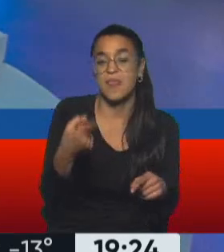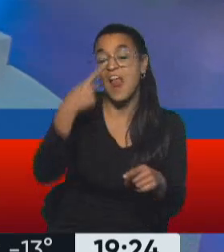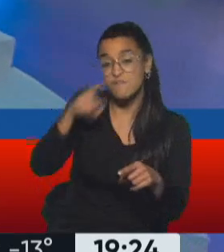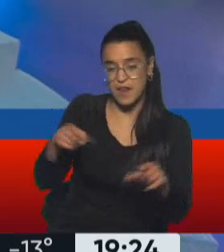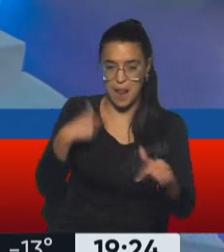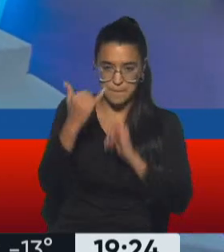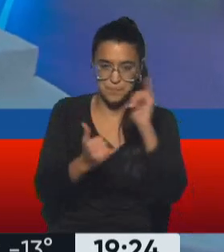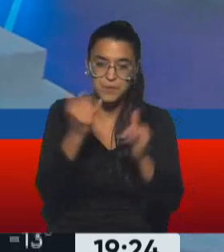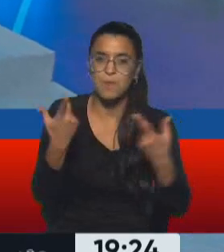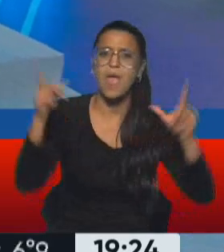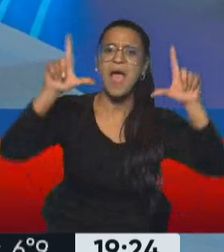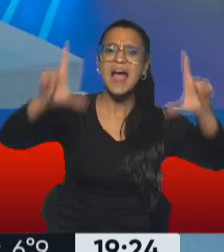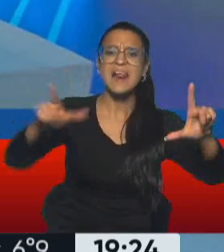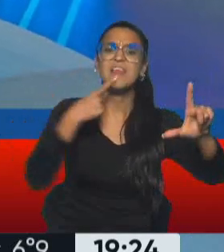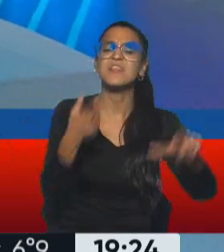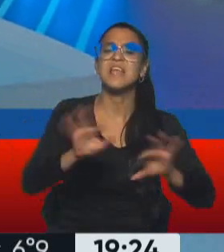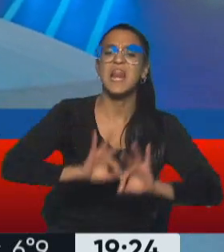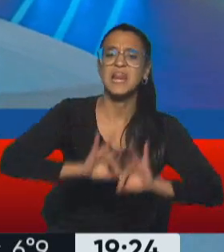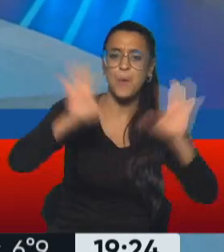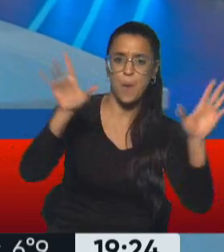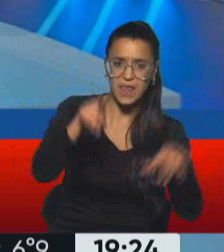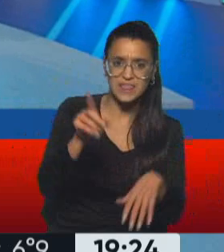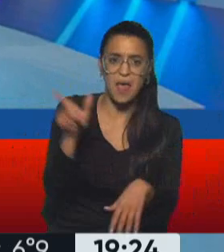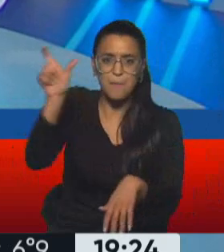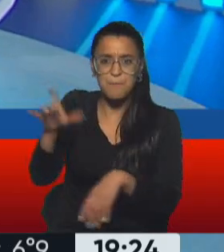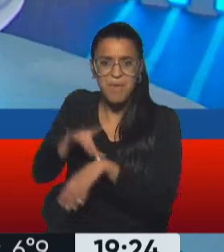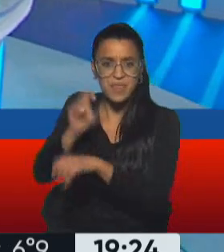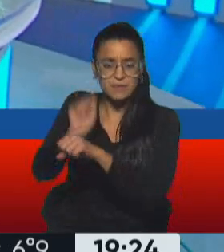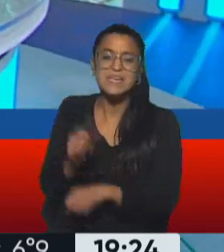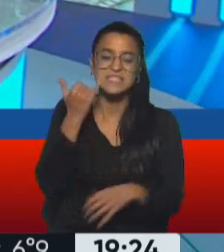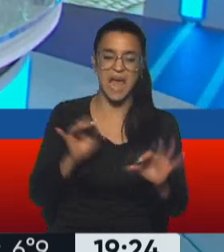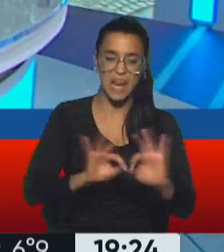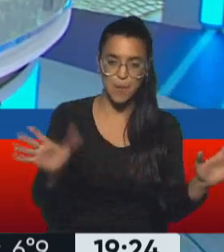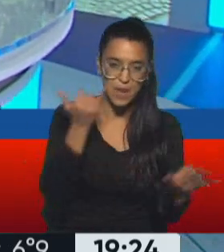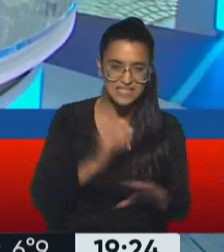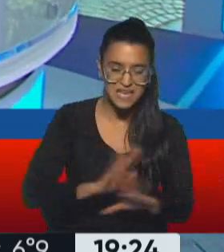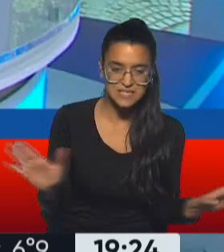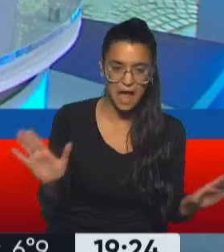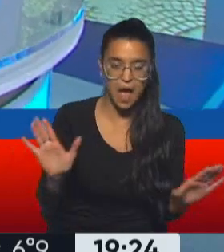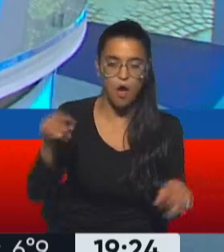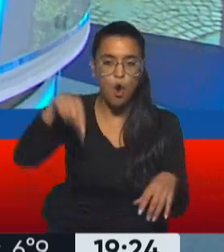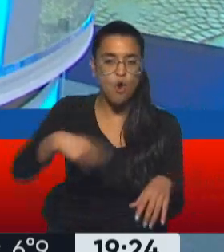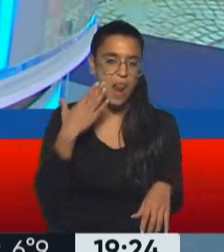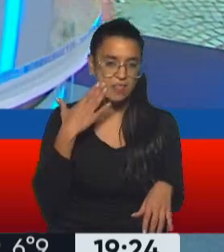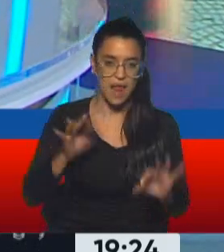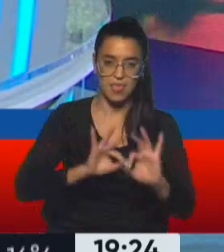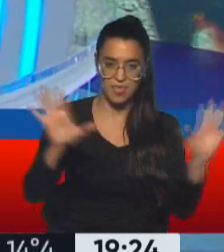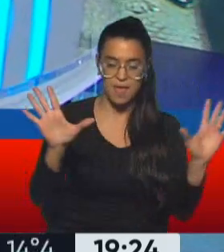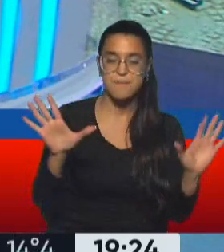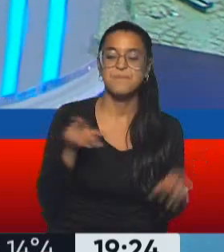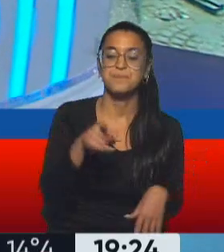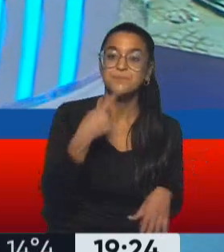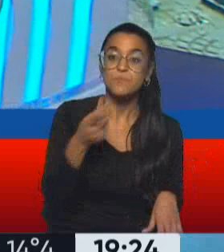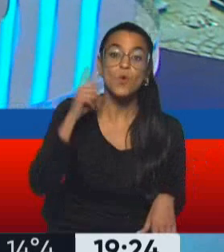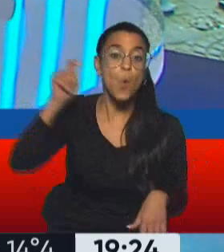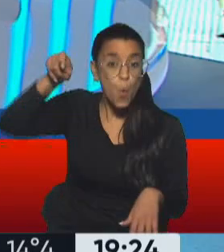porque ahí veíamos los carteles que exigían la libertad de la médica detenida. La médica ya está libre, fue excarcelada hoy por la tarde, después que